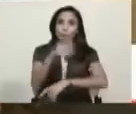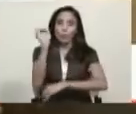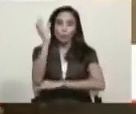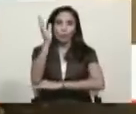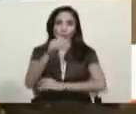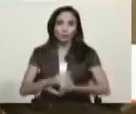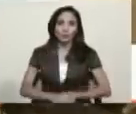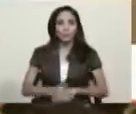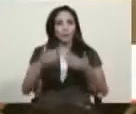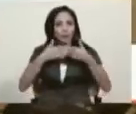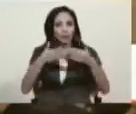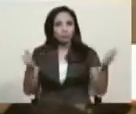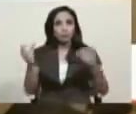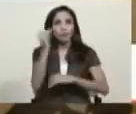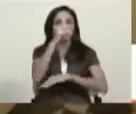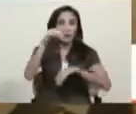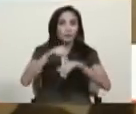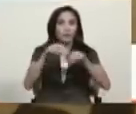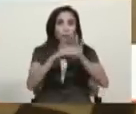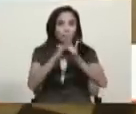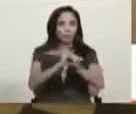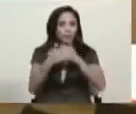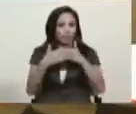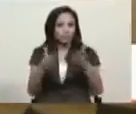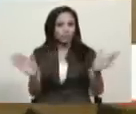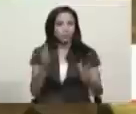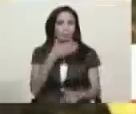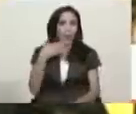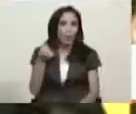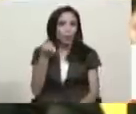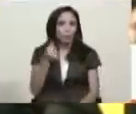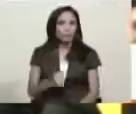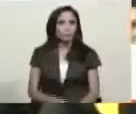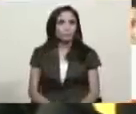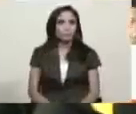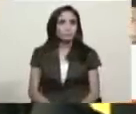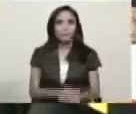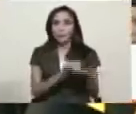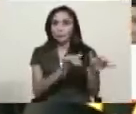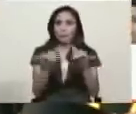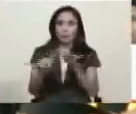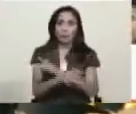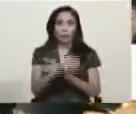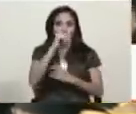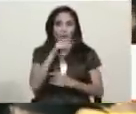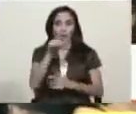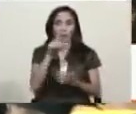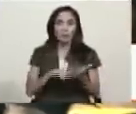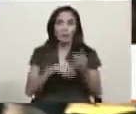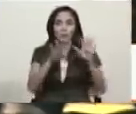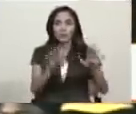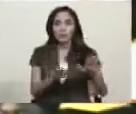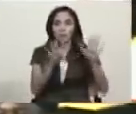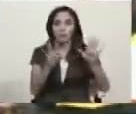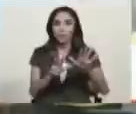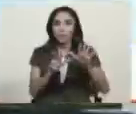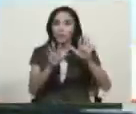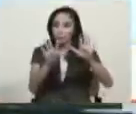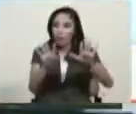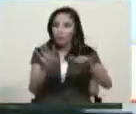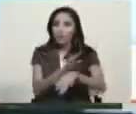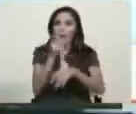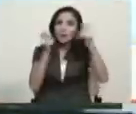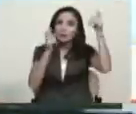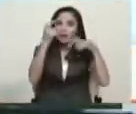puertas de la Asamblea Nacional Constituyente. Y así fue. Y en el mismo año 99 el comandante Chávez nos lanzó y me lanzó